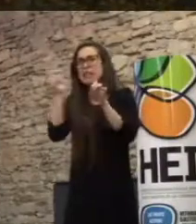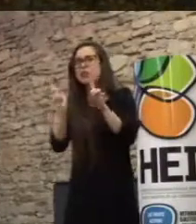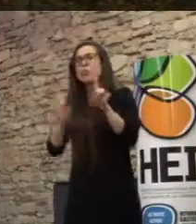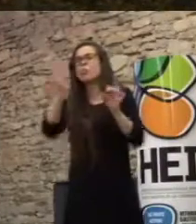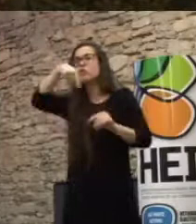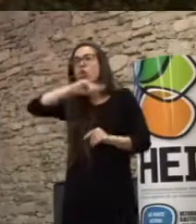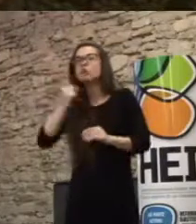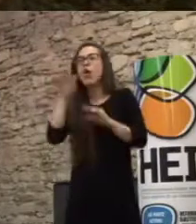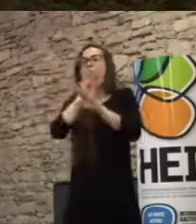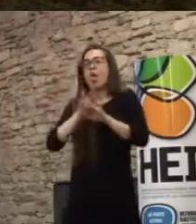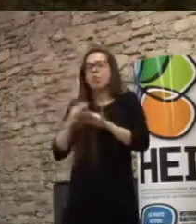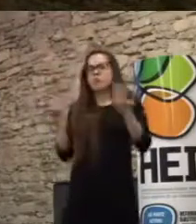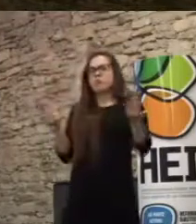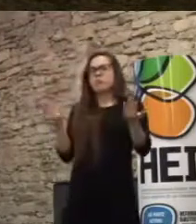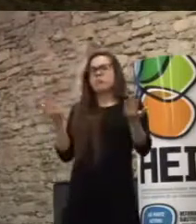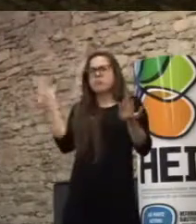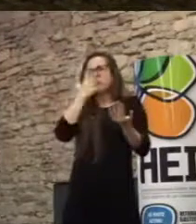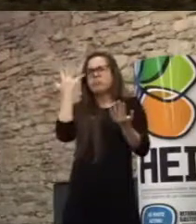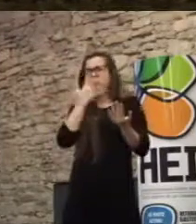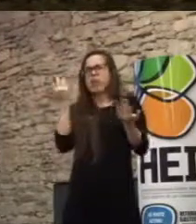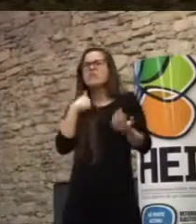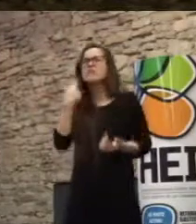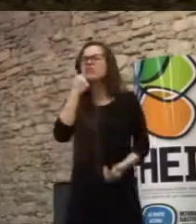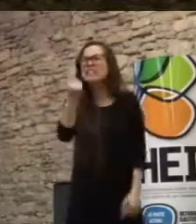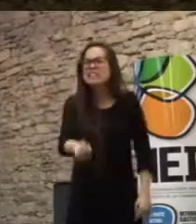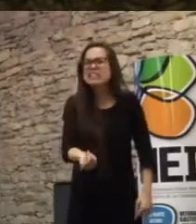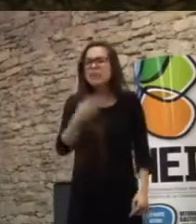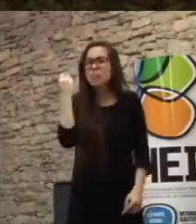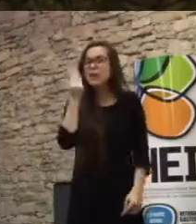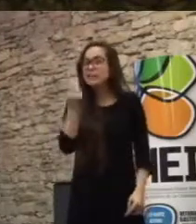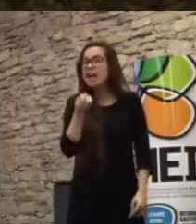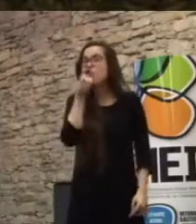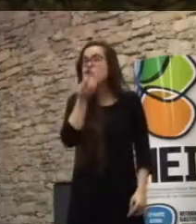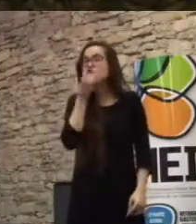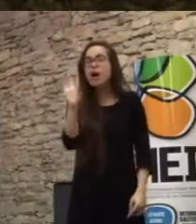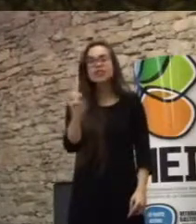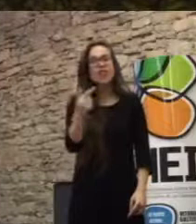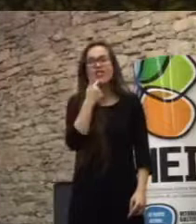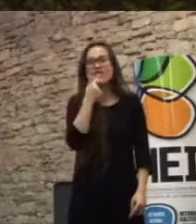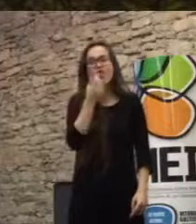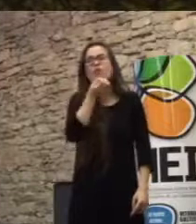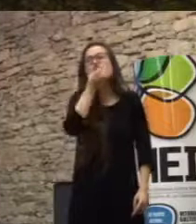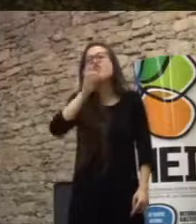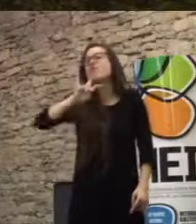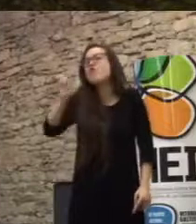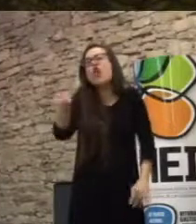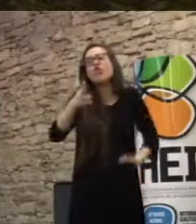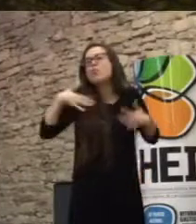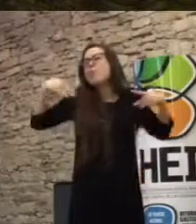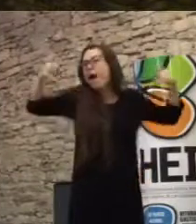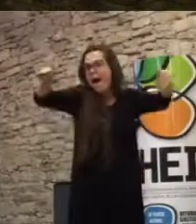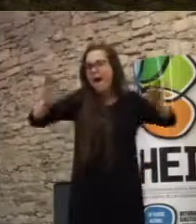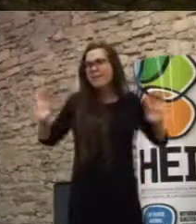pero yo no he dicho pensado en una rosa he dicho pensad en una flor y hasta aquí puede ser un ejemplo bastante